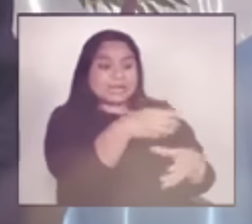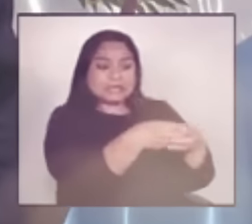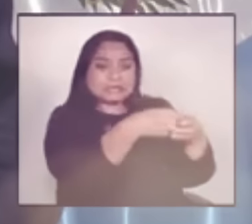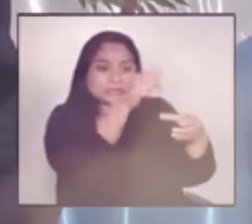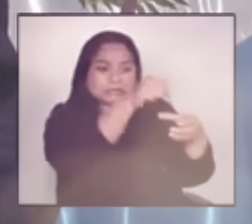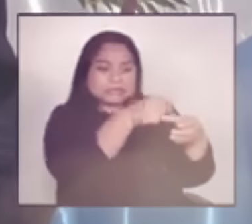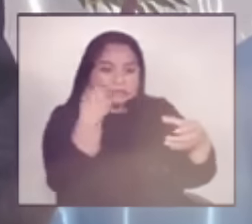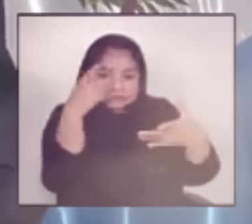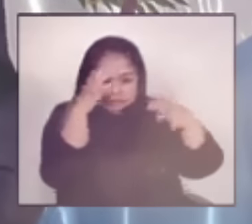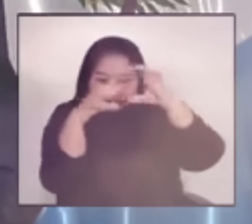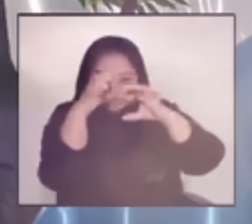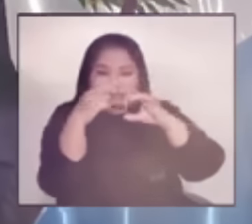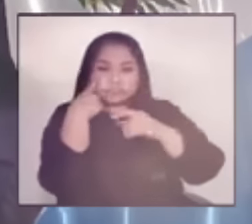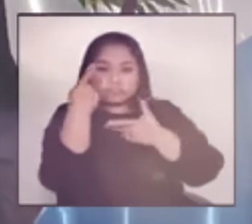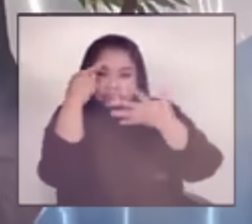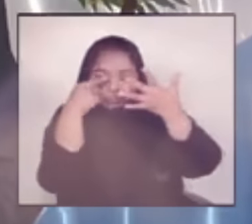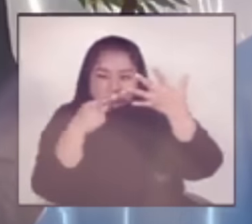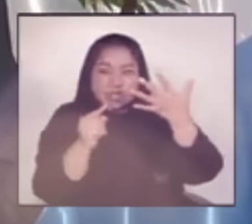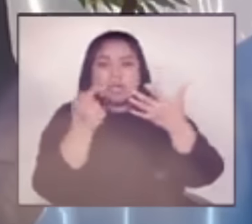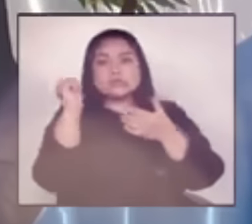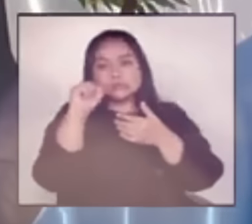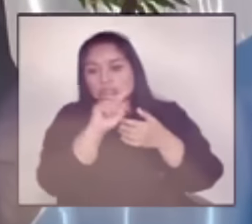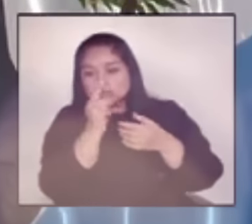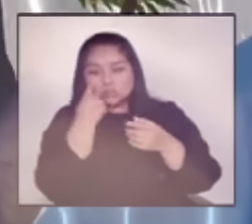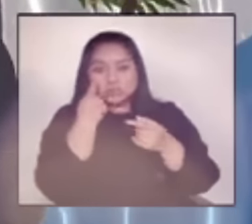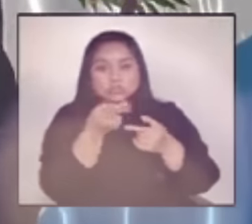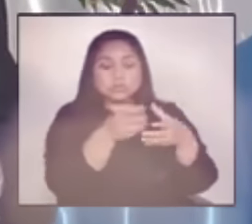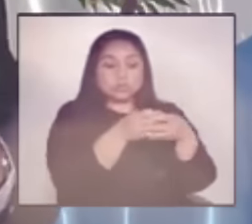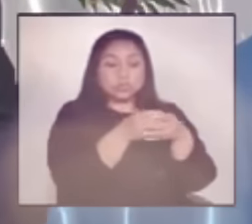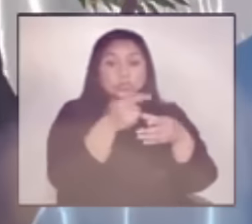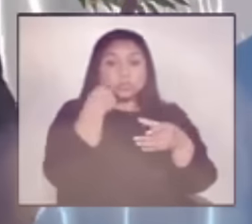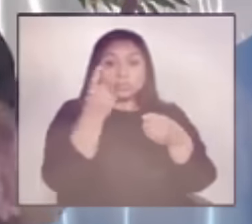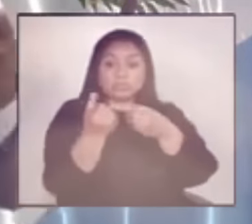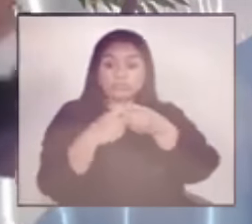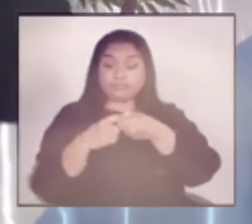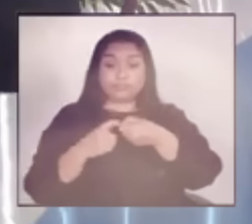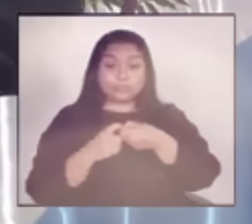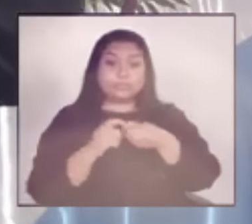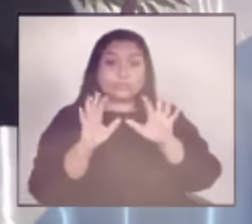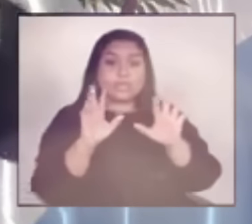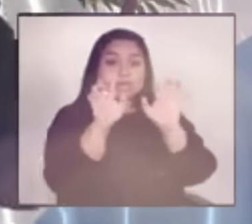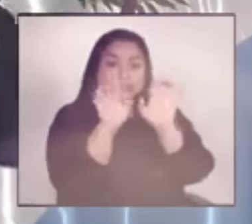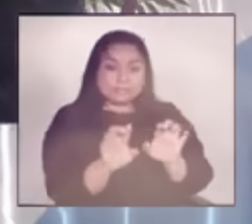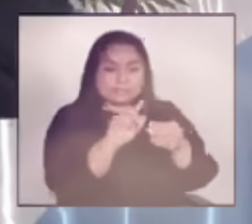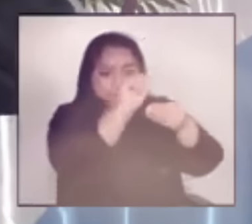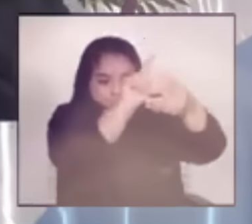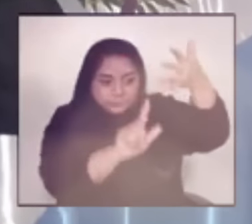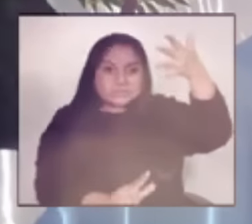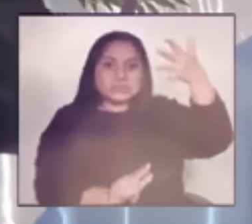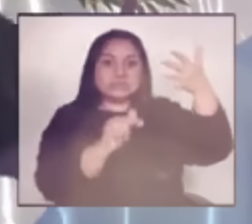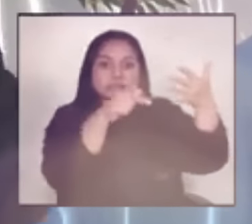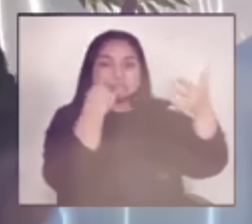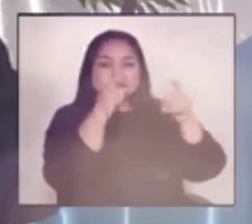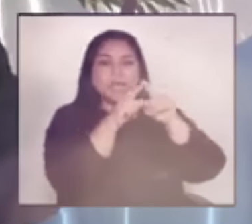la calificación de esta terna. Las personas que están